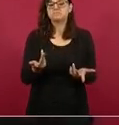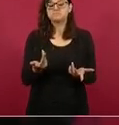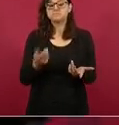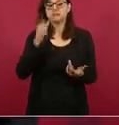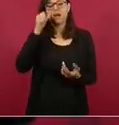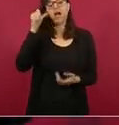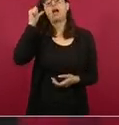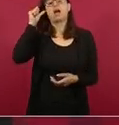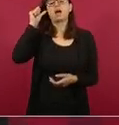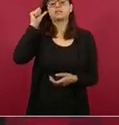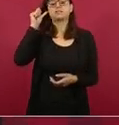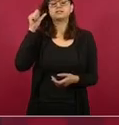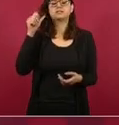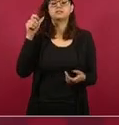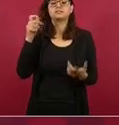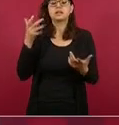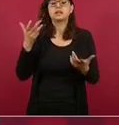de que la ley